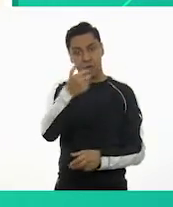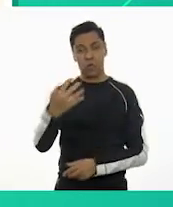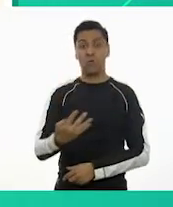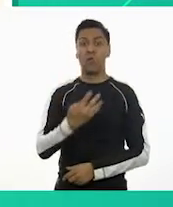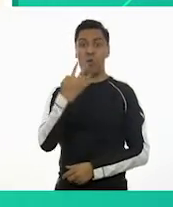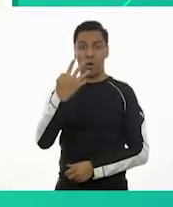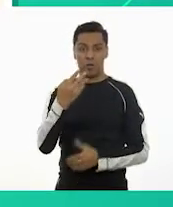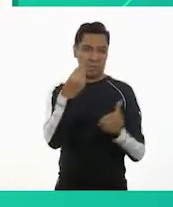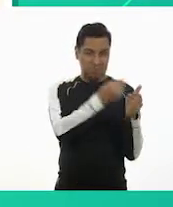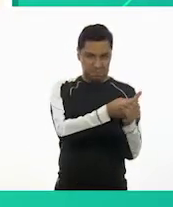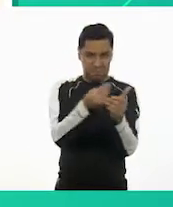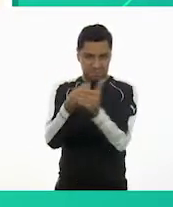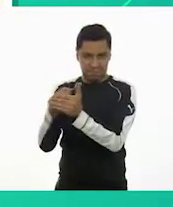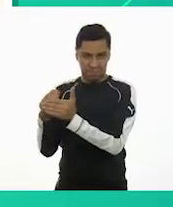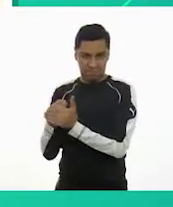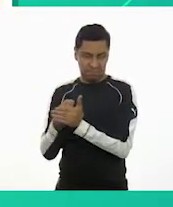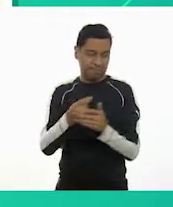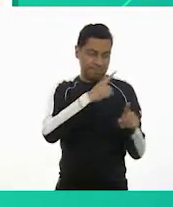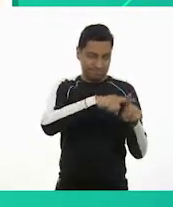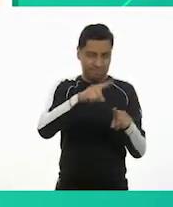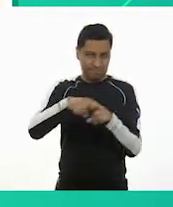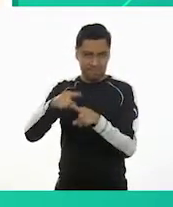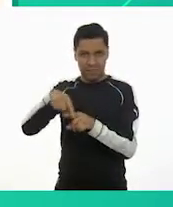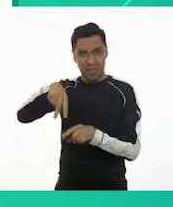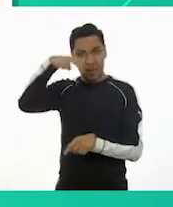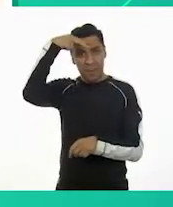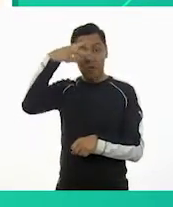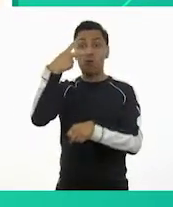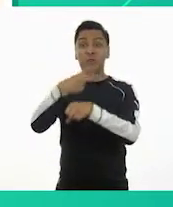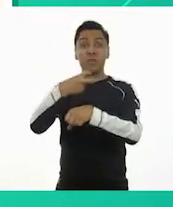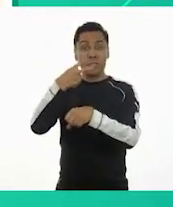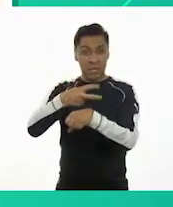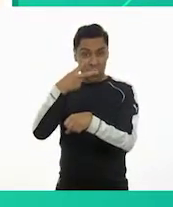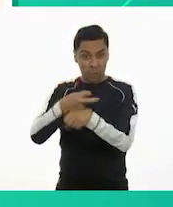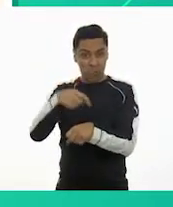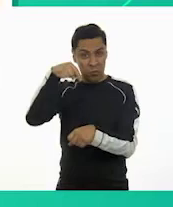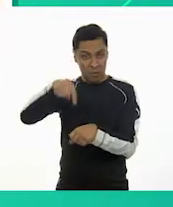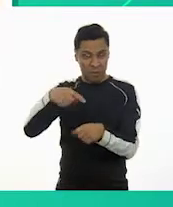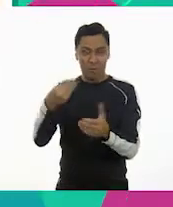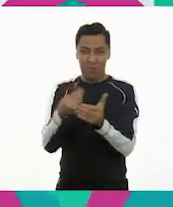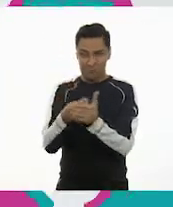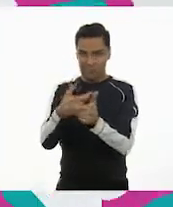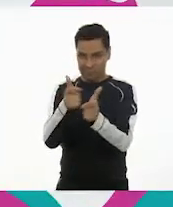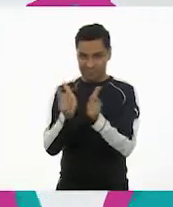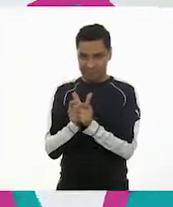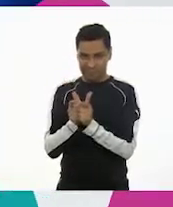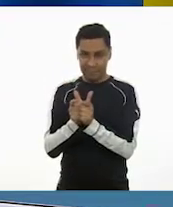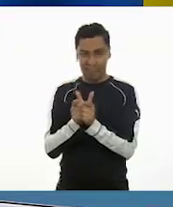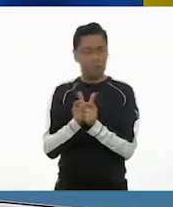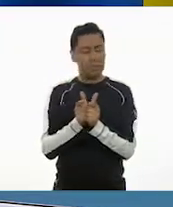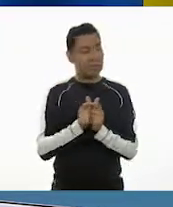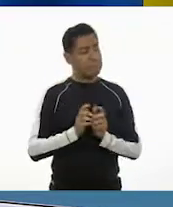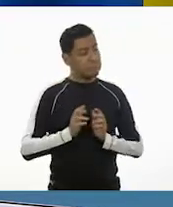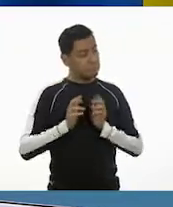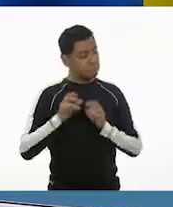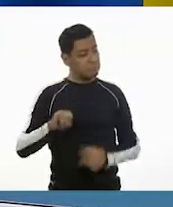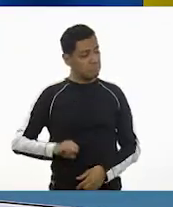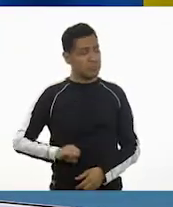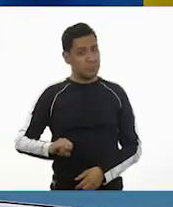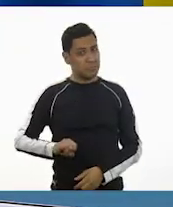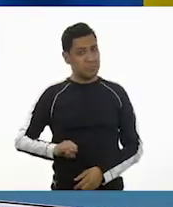México ocupa el segundo lugar en el número de especies de este grupo. ¡Qué dato tan